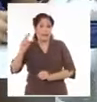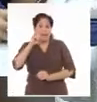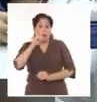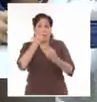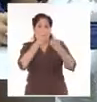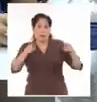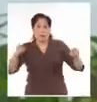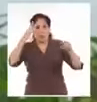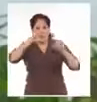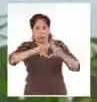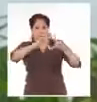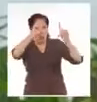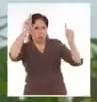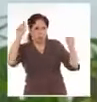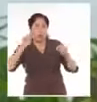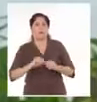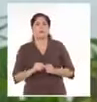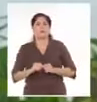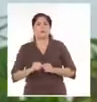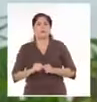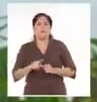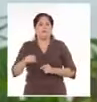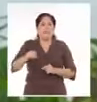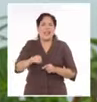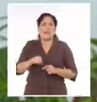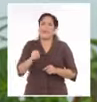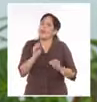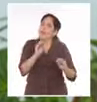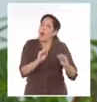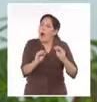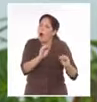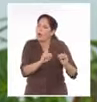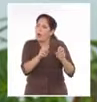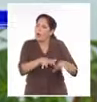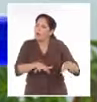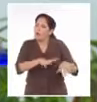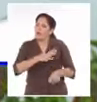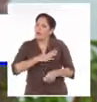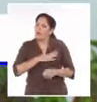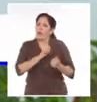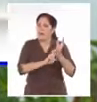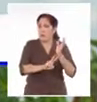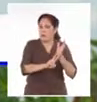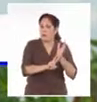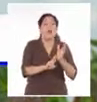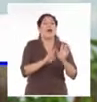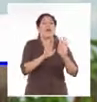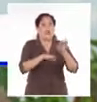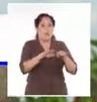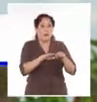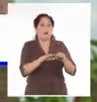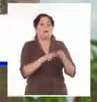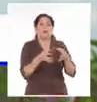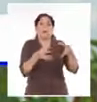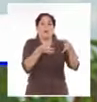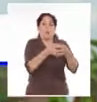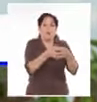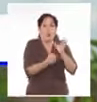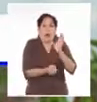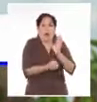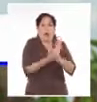de los territorios. El reto está en ajustar las condiciones que tenemos en cada territorio en función del